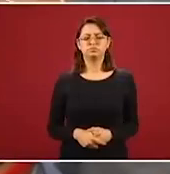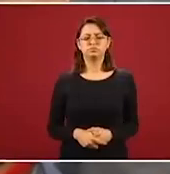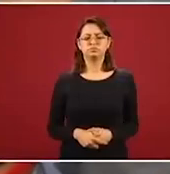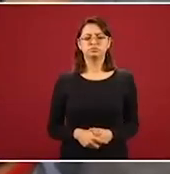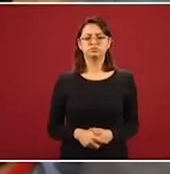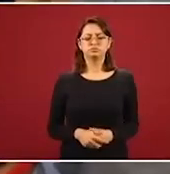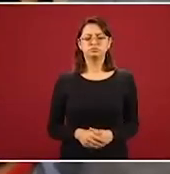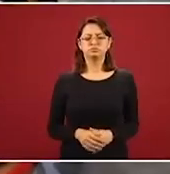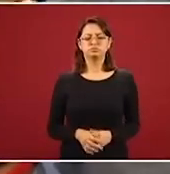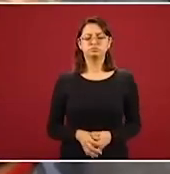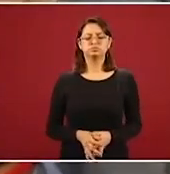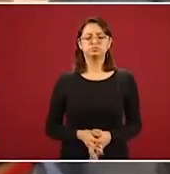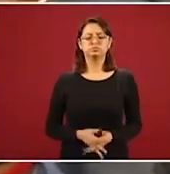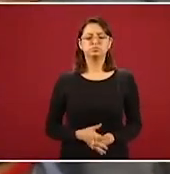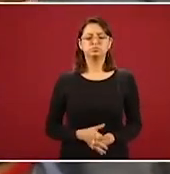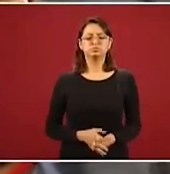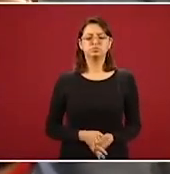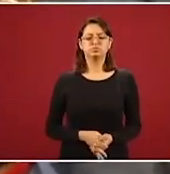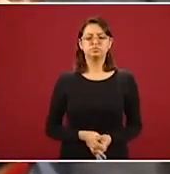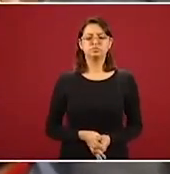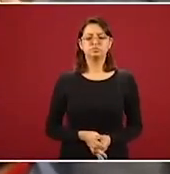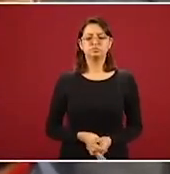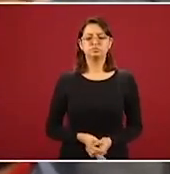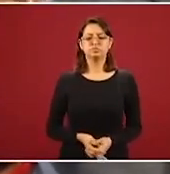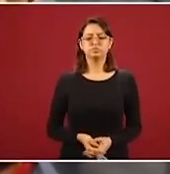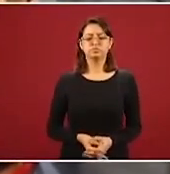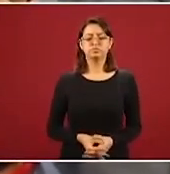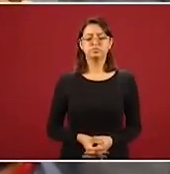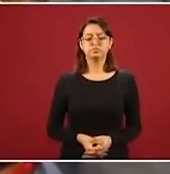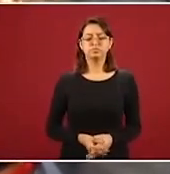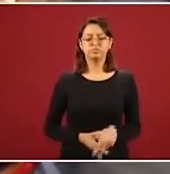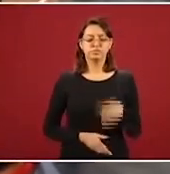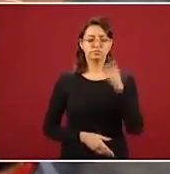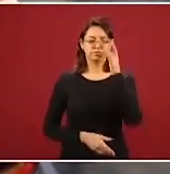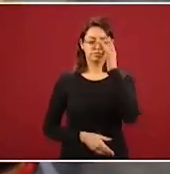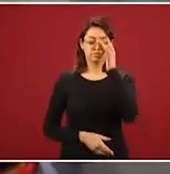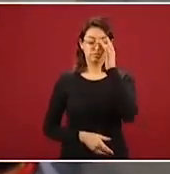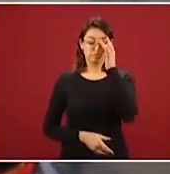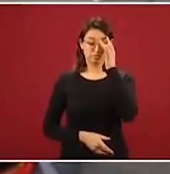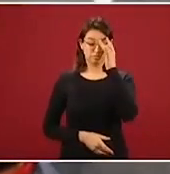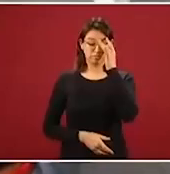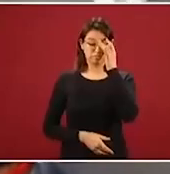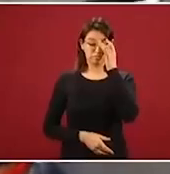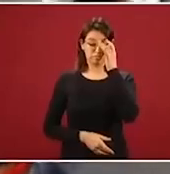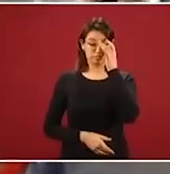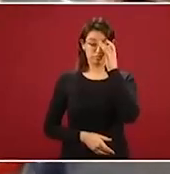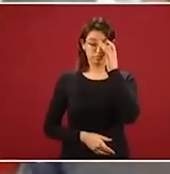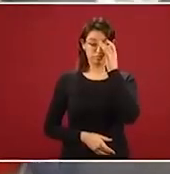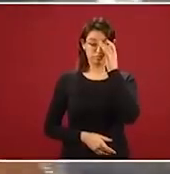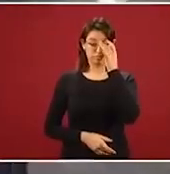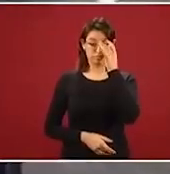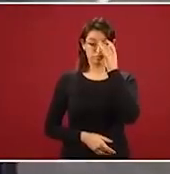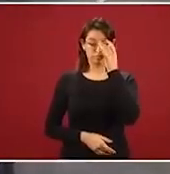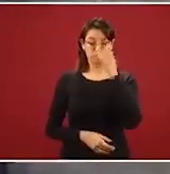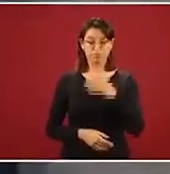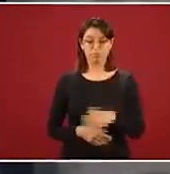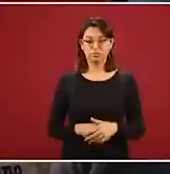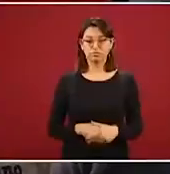Lunares, del Poder Judicial de la Ciudad de México, que lo ha liberado en tres ocasiones? Gracias por su respuesta. Gracias.